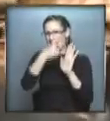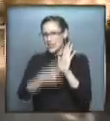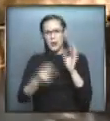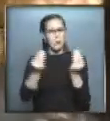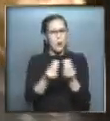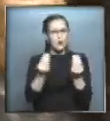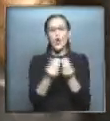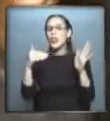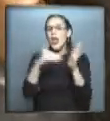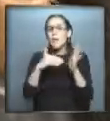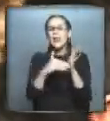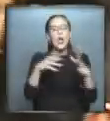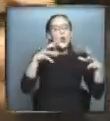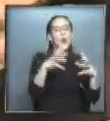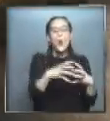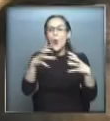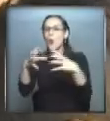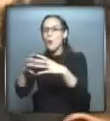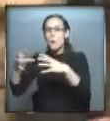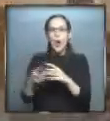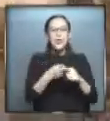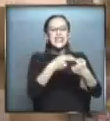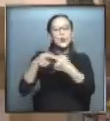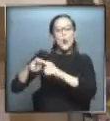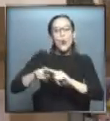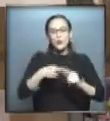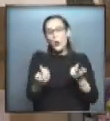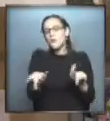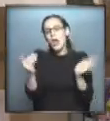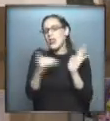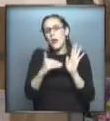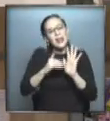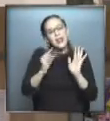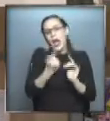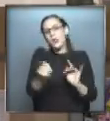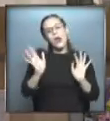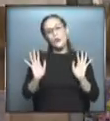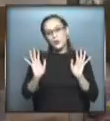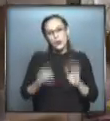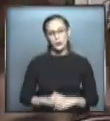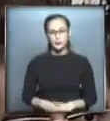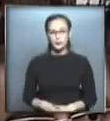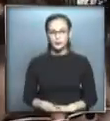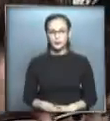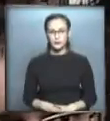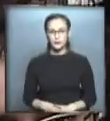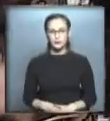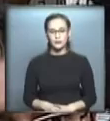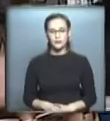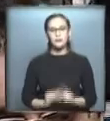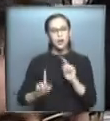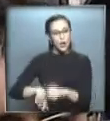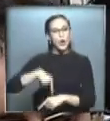de cada partido, del nivel de discusión de cada partido y también de la etapa de cada partido. No, nada indica que en las próximas